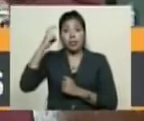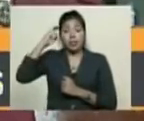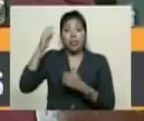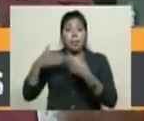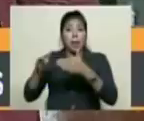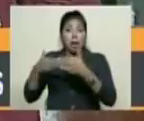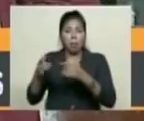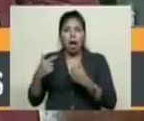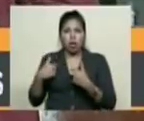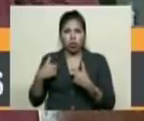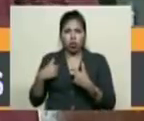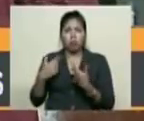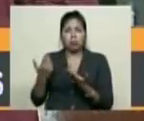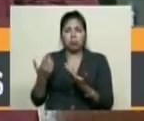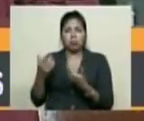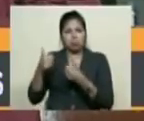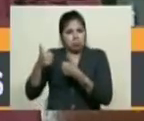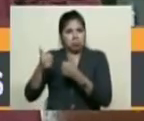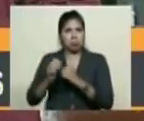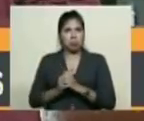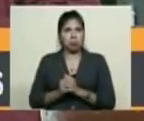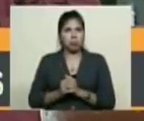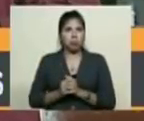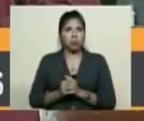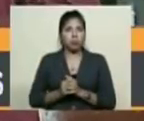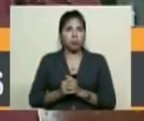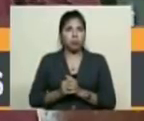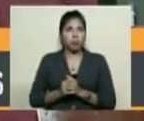y las declaraciones del presidente panameño.